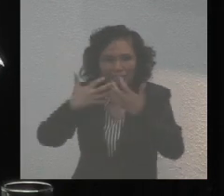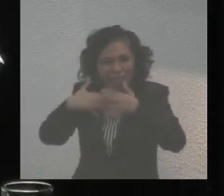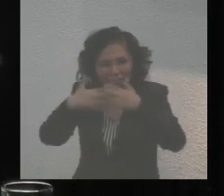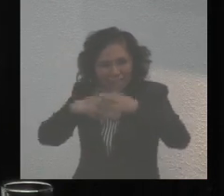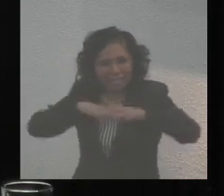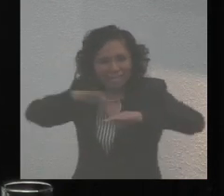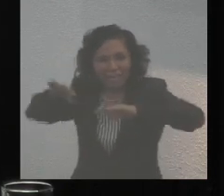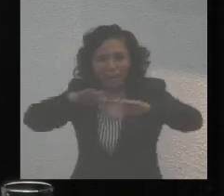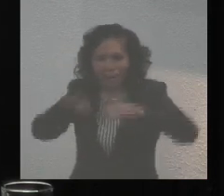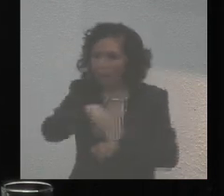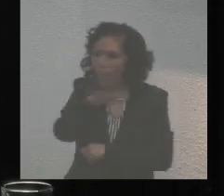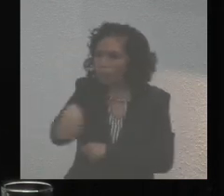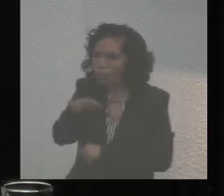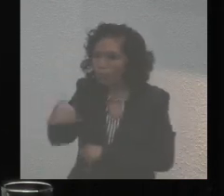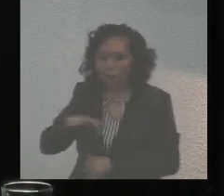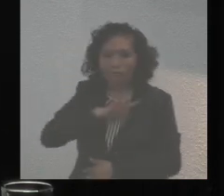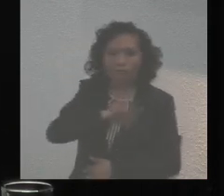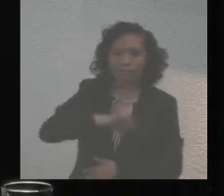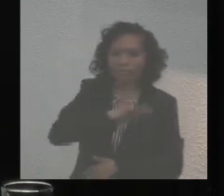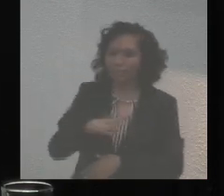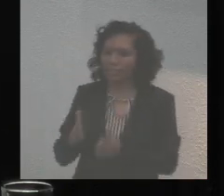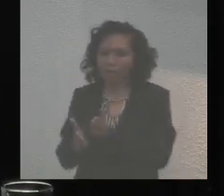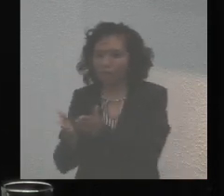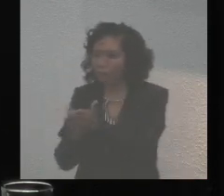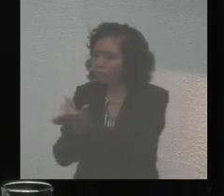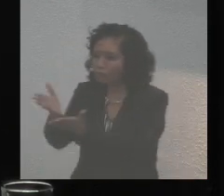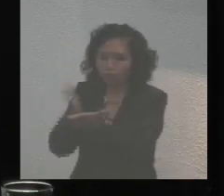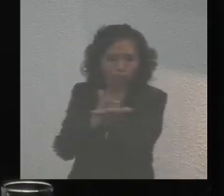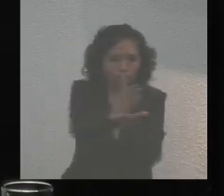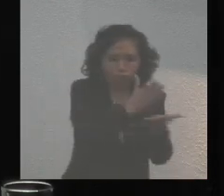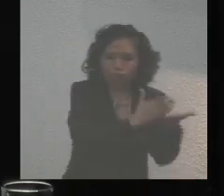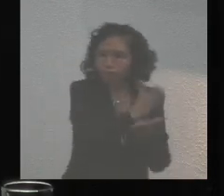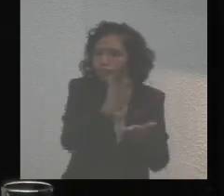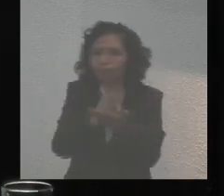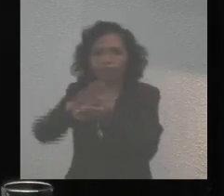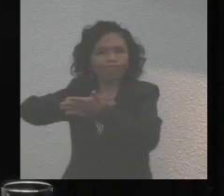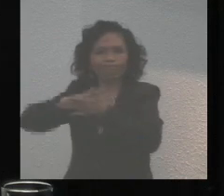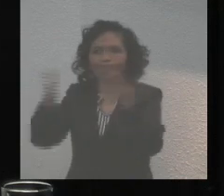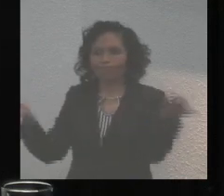la libertad de buscar la felicidad por los caminos que elijamos recorrer.